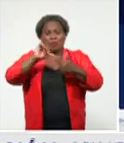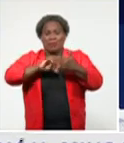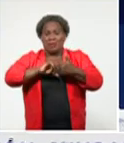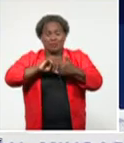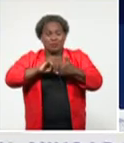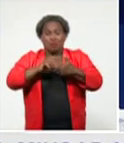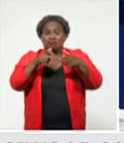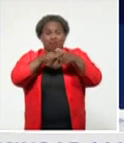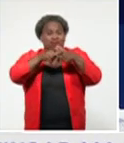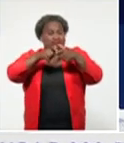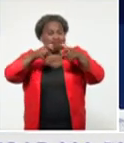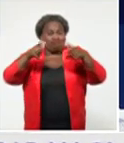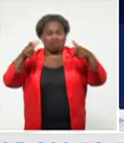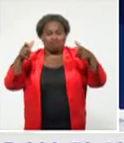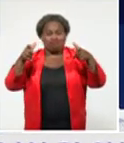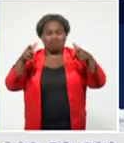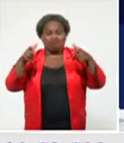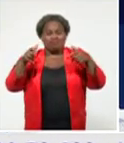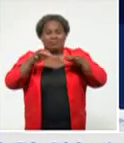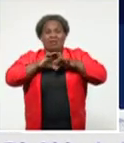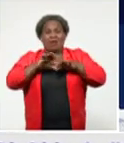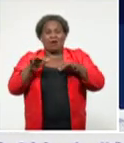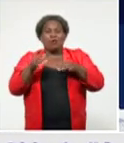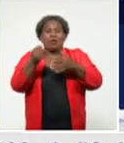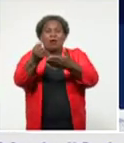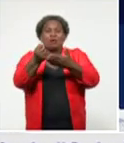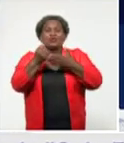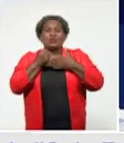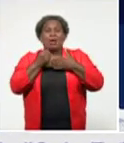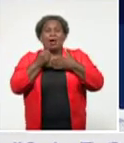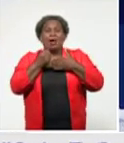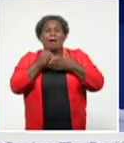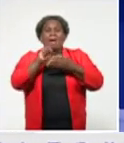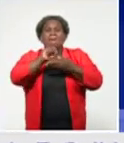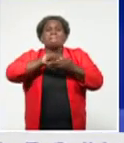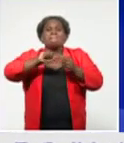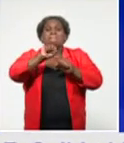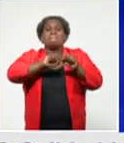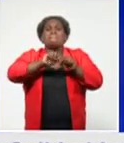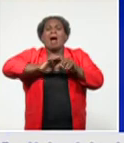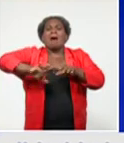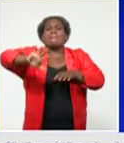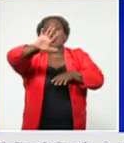mundo. Ahora sí, Lilian, me ayudas entonces con el mapa del mundo, donde